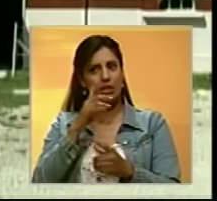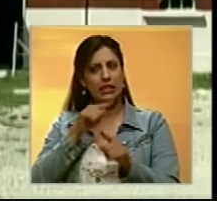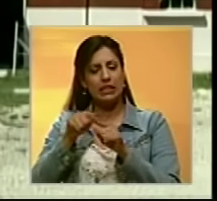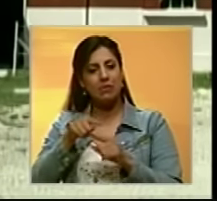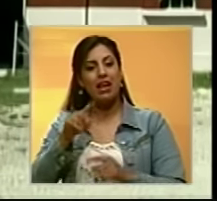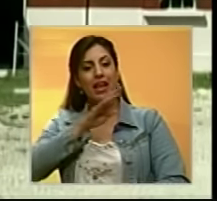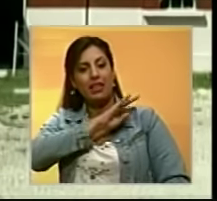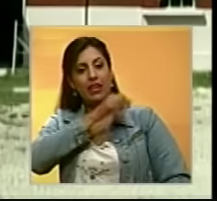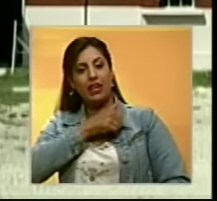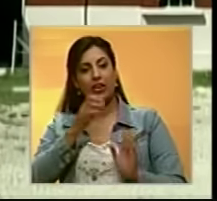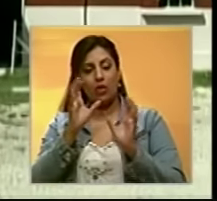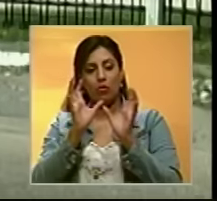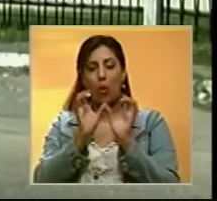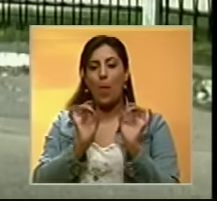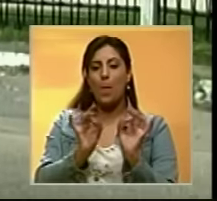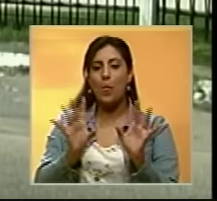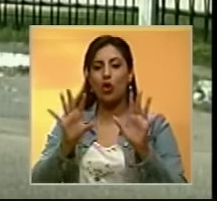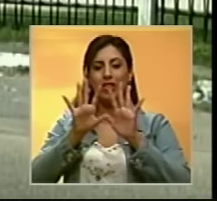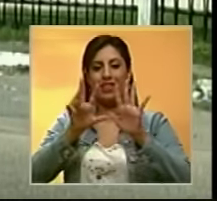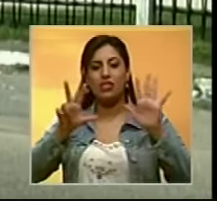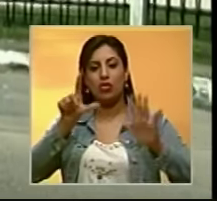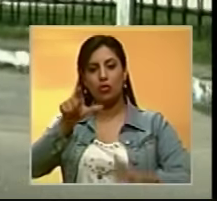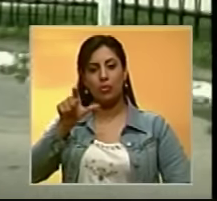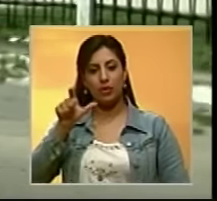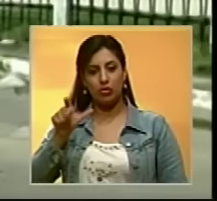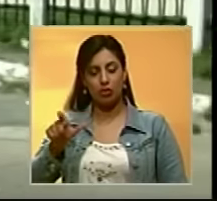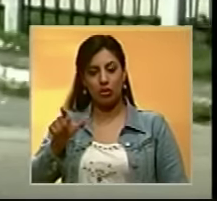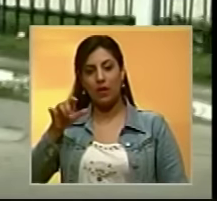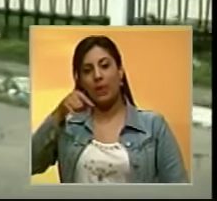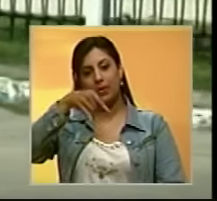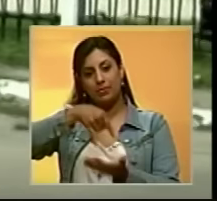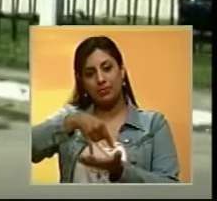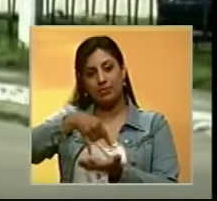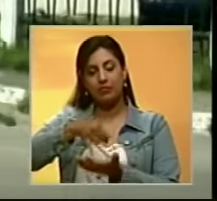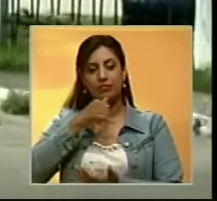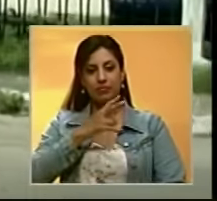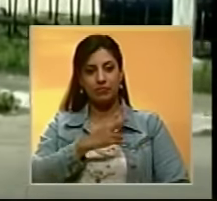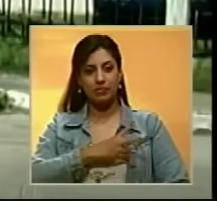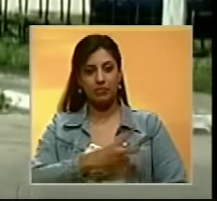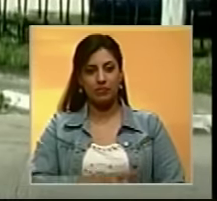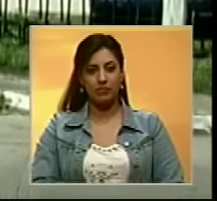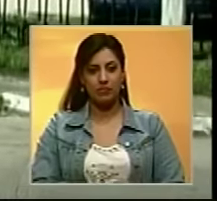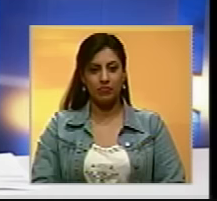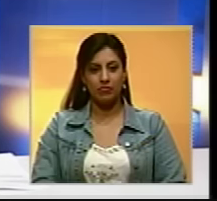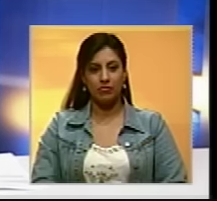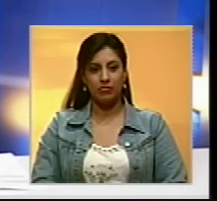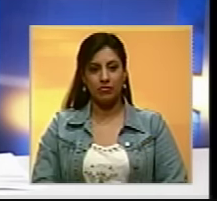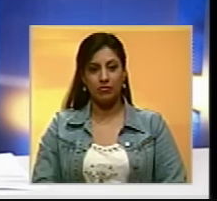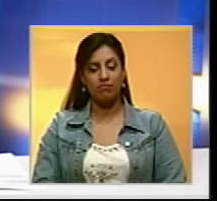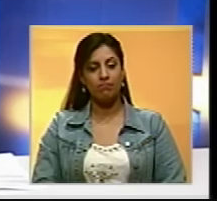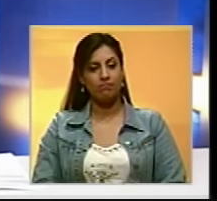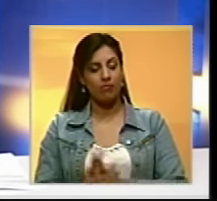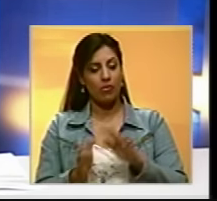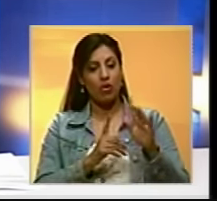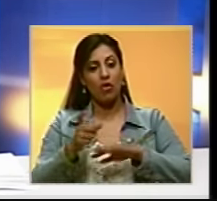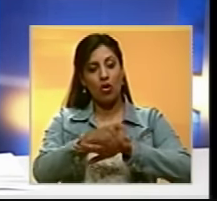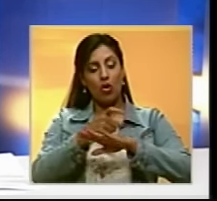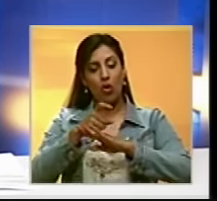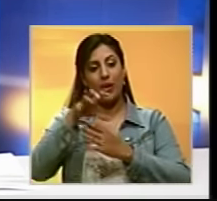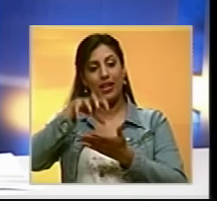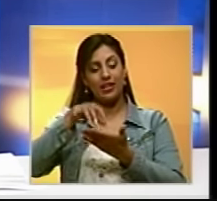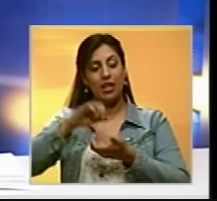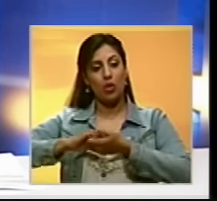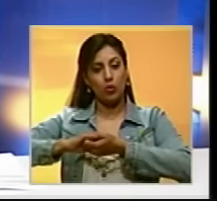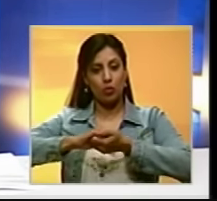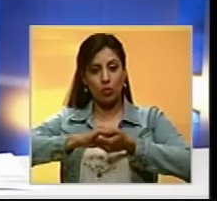directiva del geriátrico despidió a 18 de ellos en carabovo randolfo blanco noticiero benevi el gobernador del estado